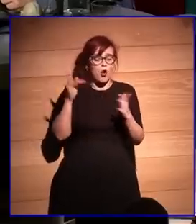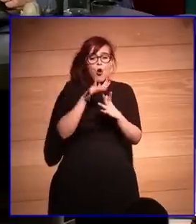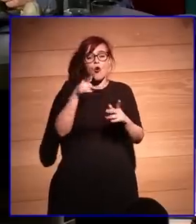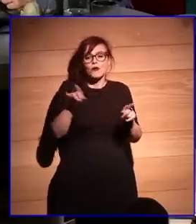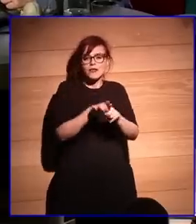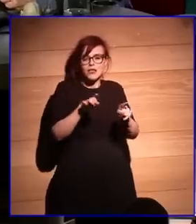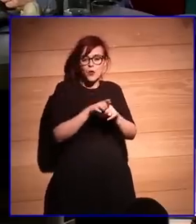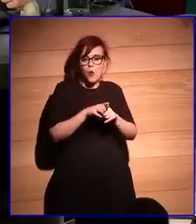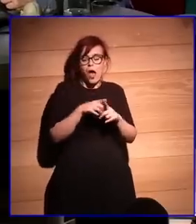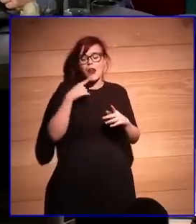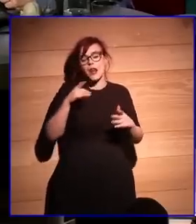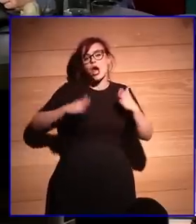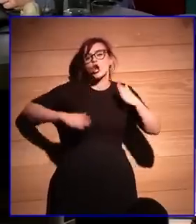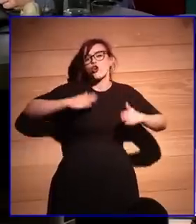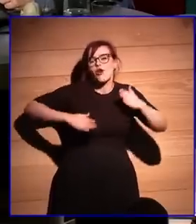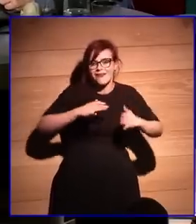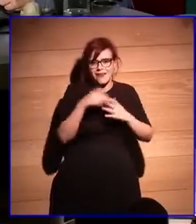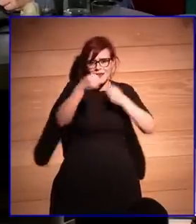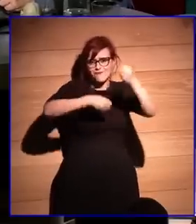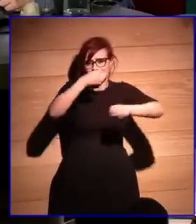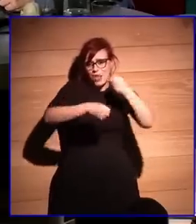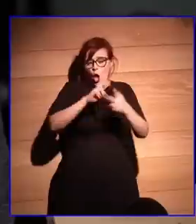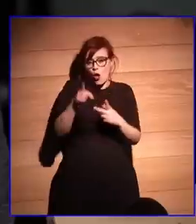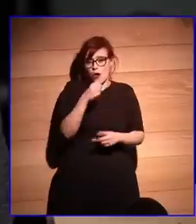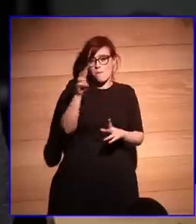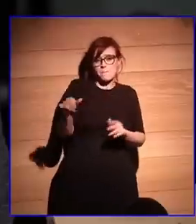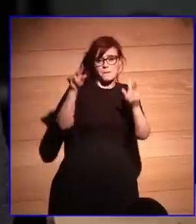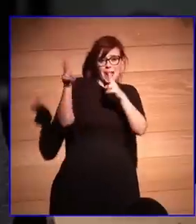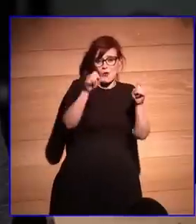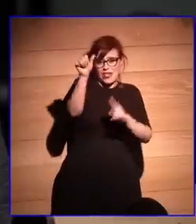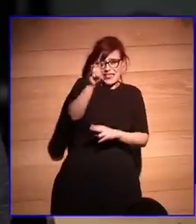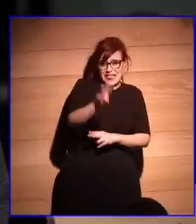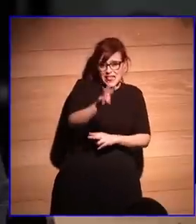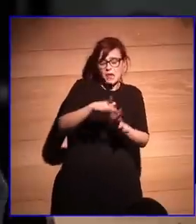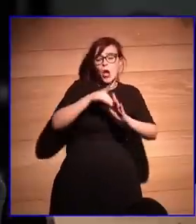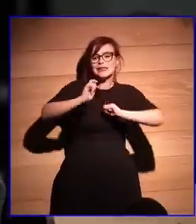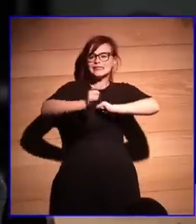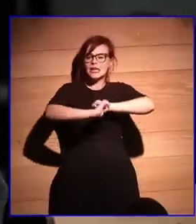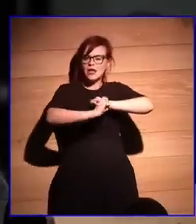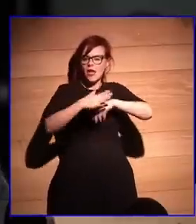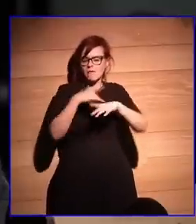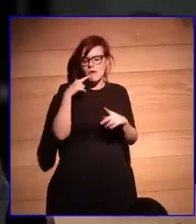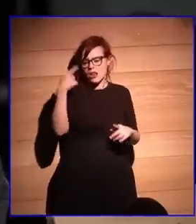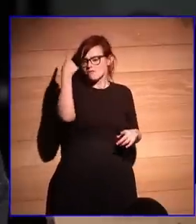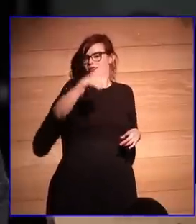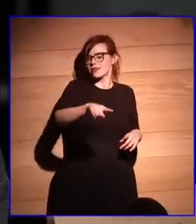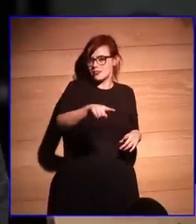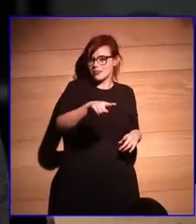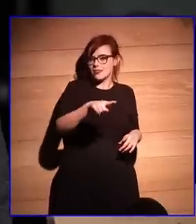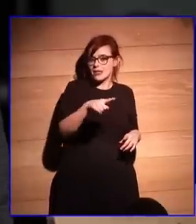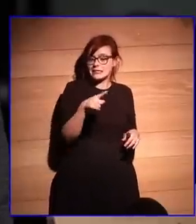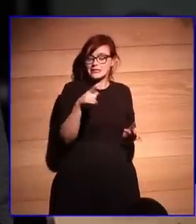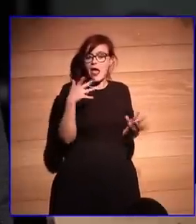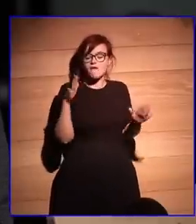Rocky de la tercera película, sí son estrategias autoconscientes